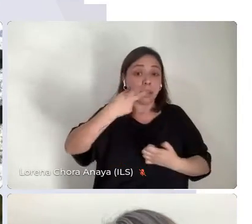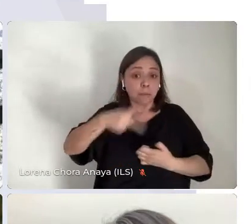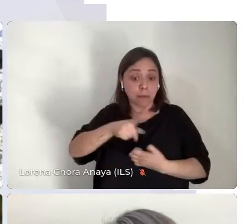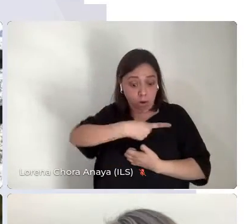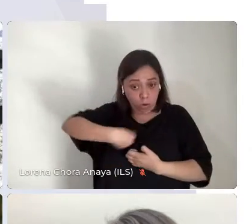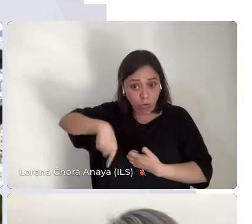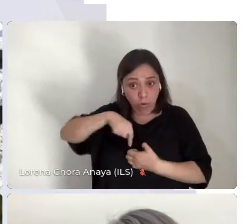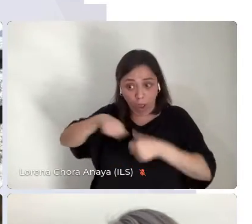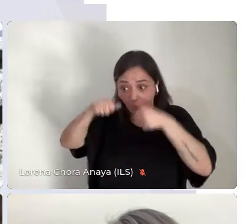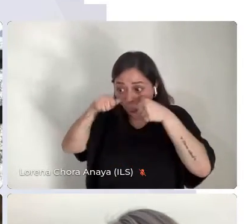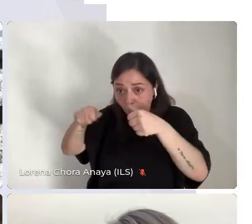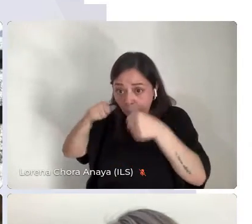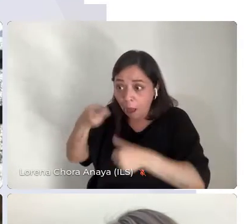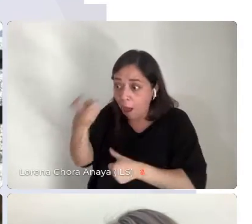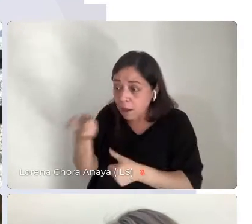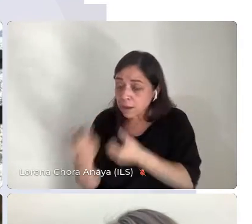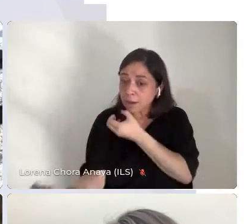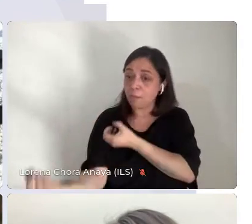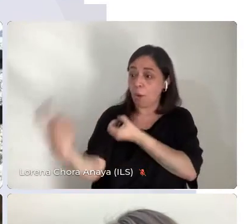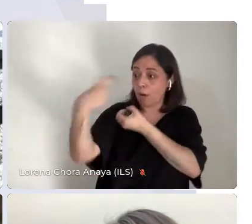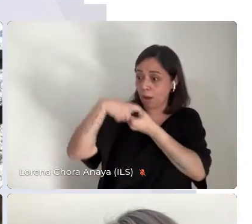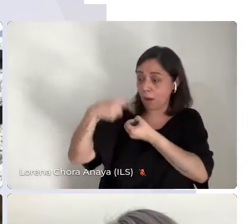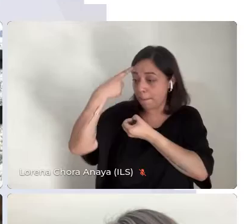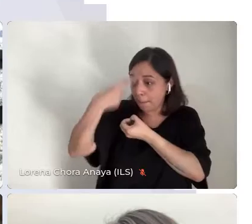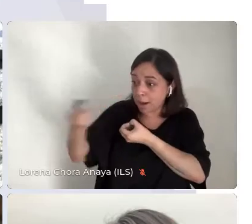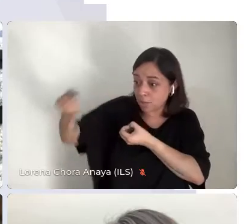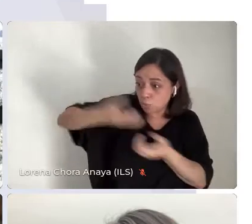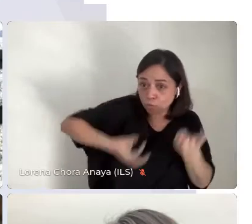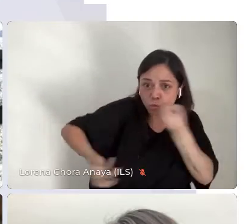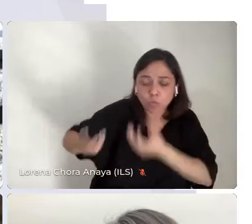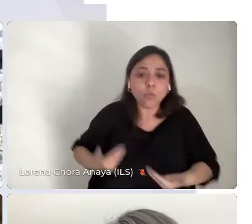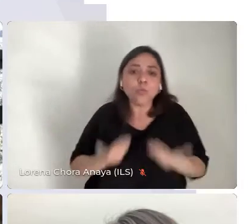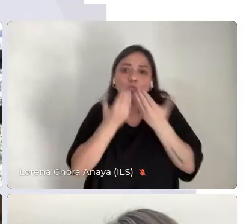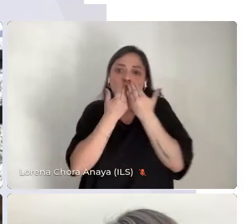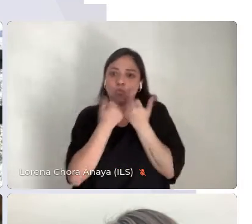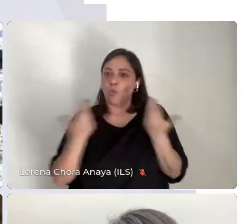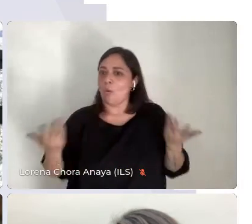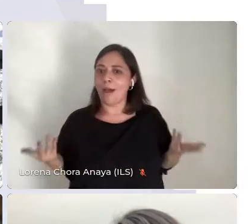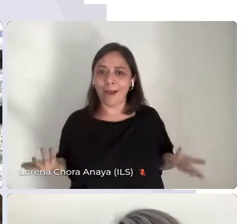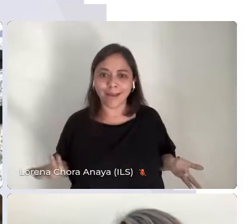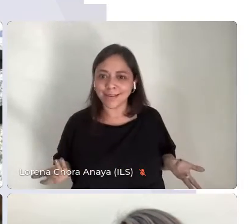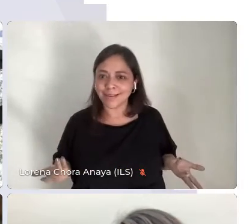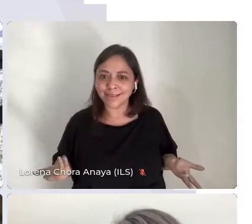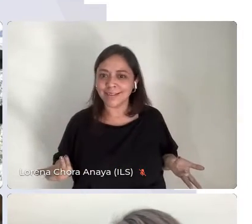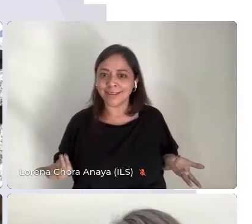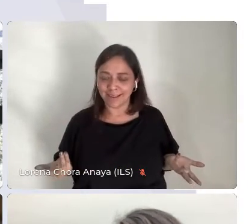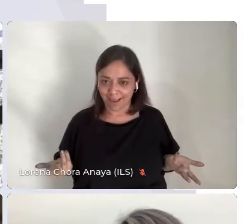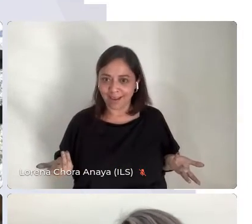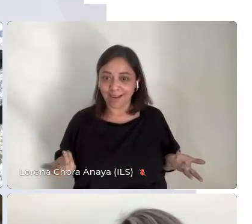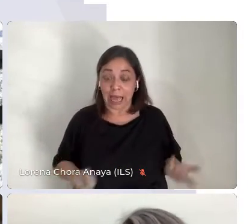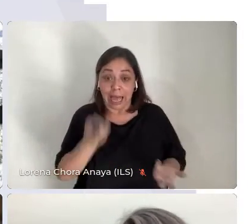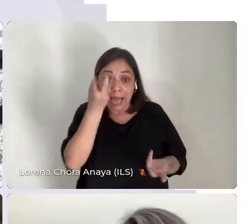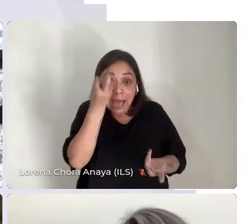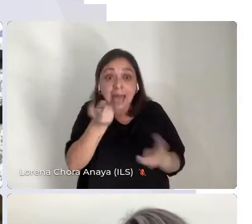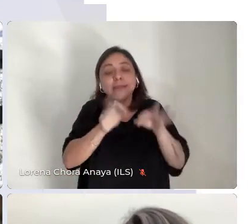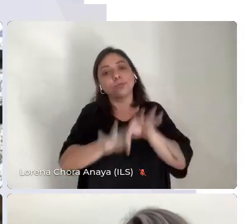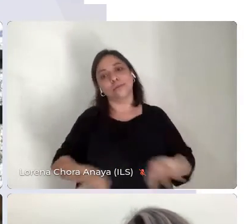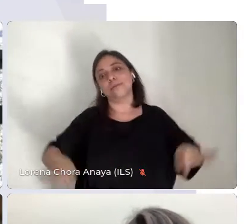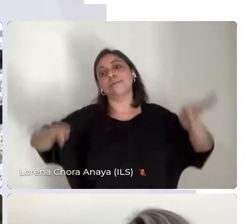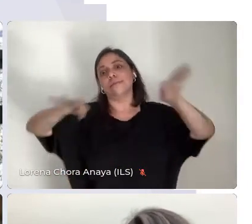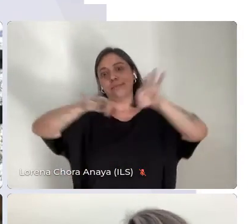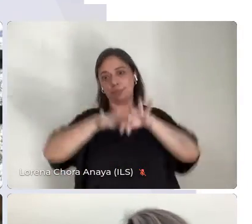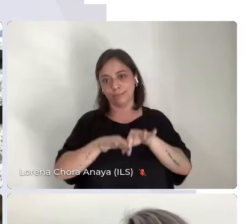a verse atendida o beneficiada con nuestras acciones no está en la mesa de diálogo. Y es importante que esté en esta mesa de